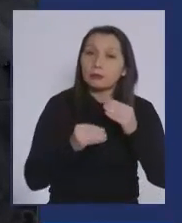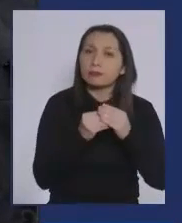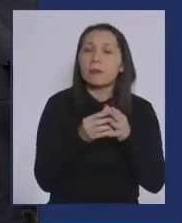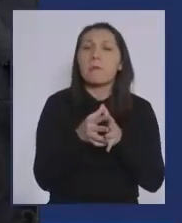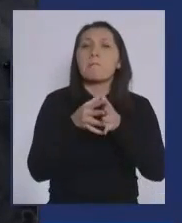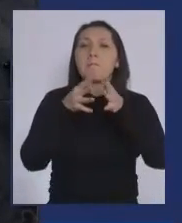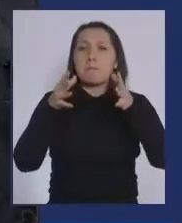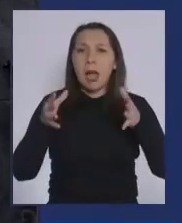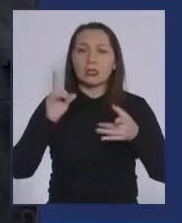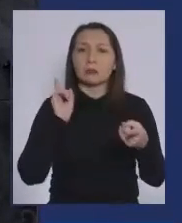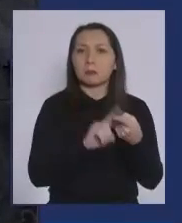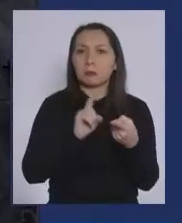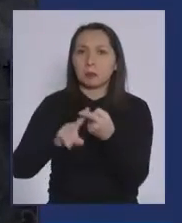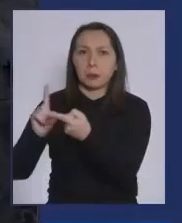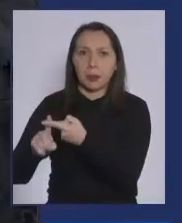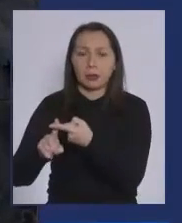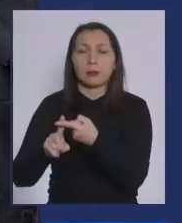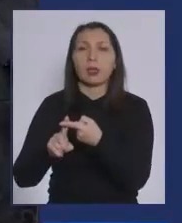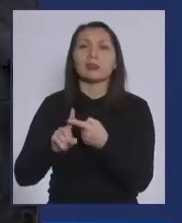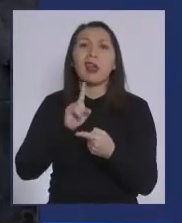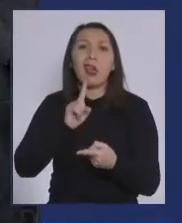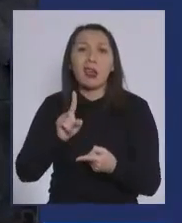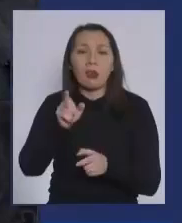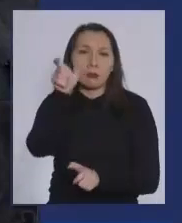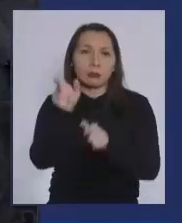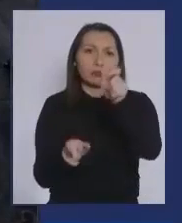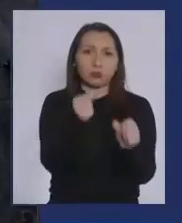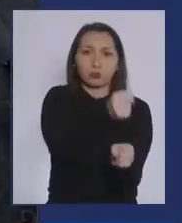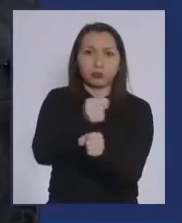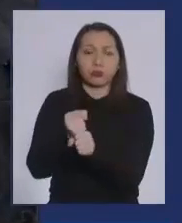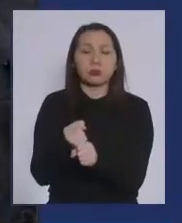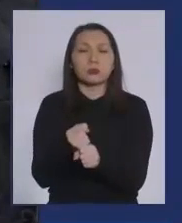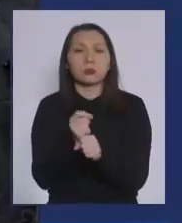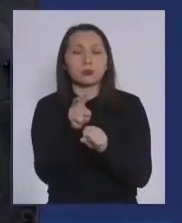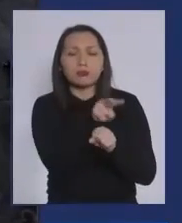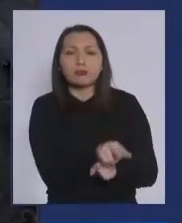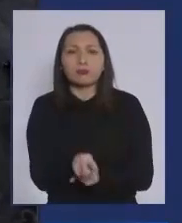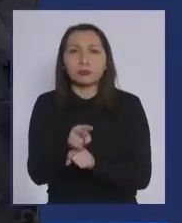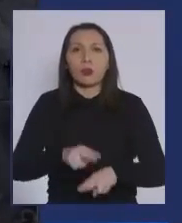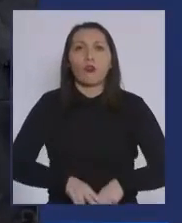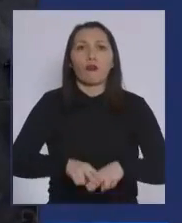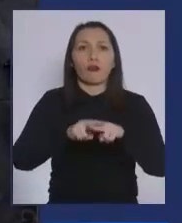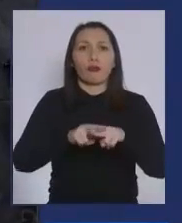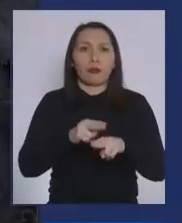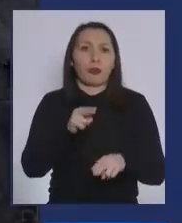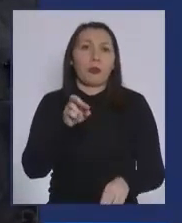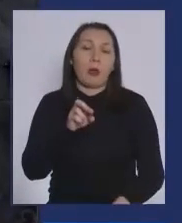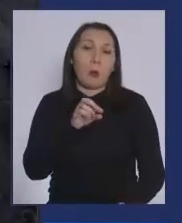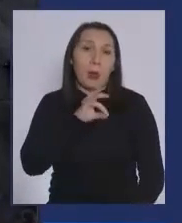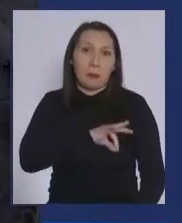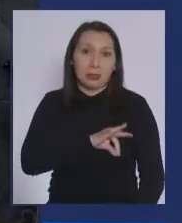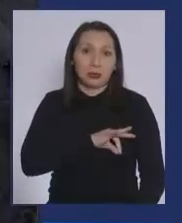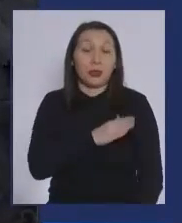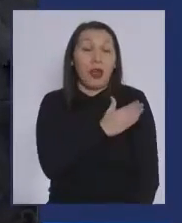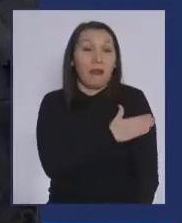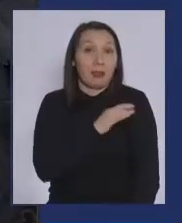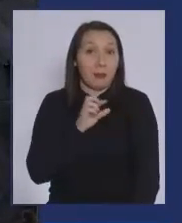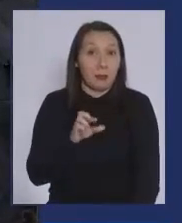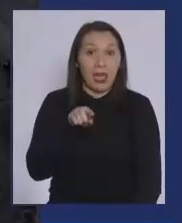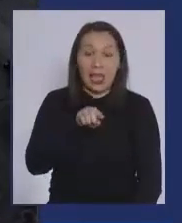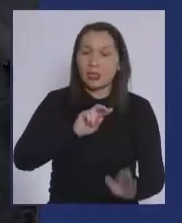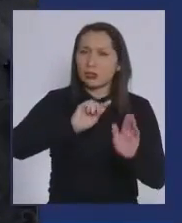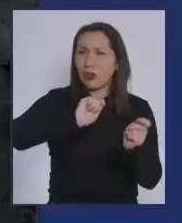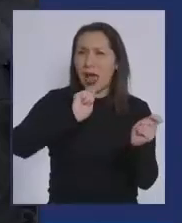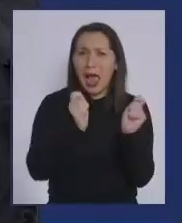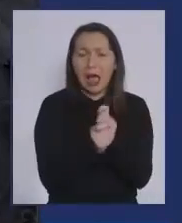mayor participación de los trabajadores en la administración de los fondos de pensiones estos cambios son